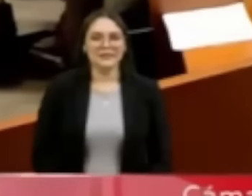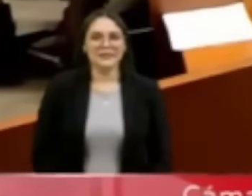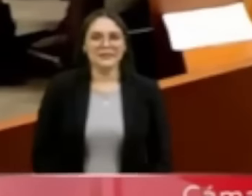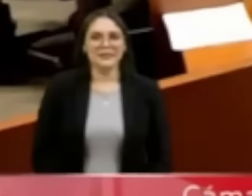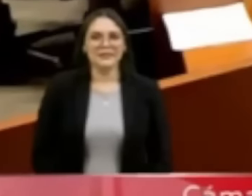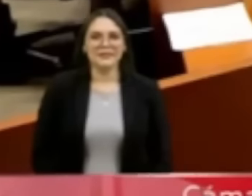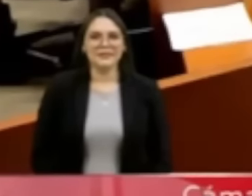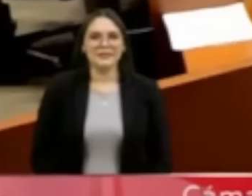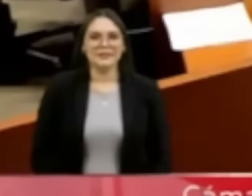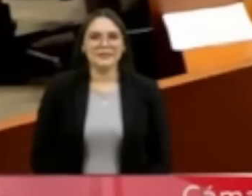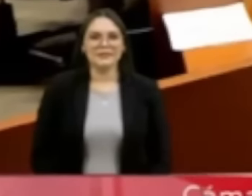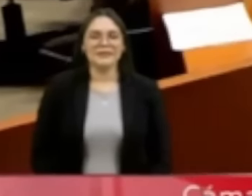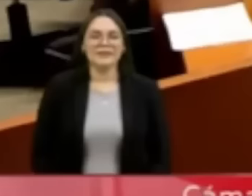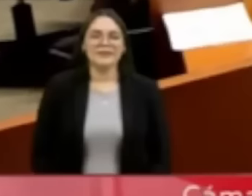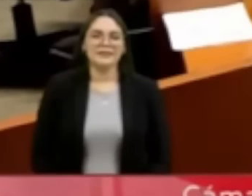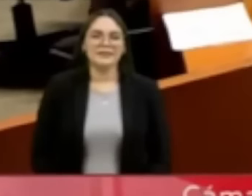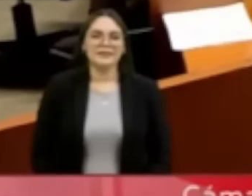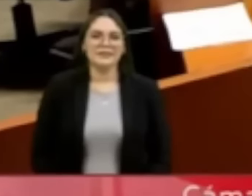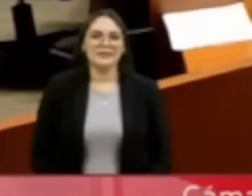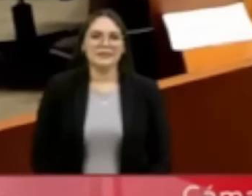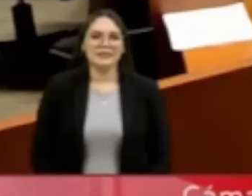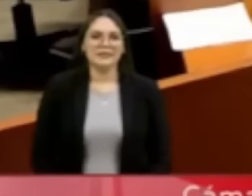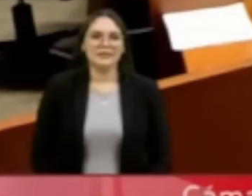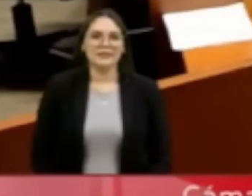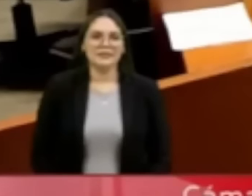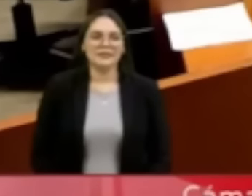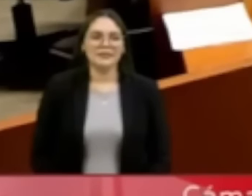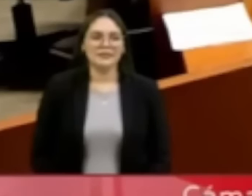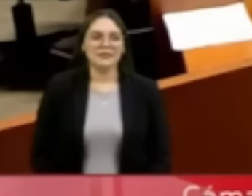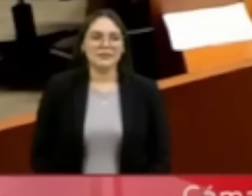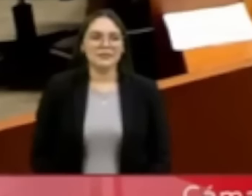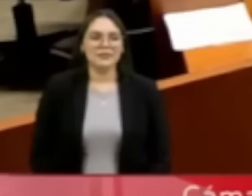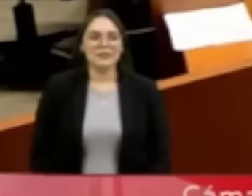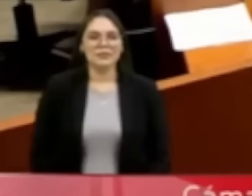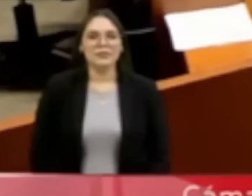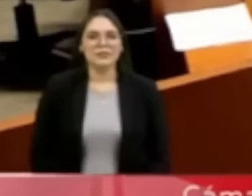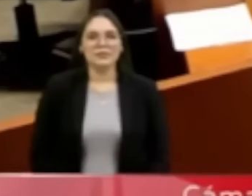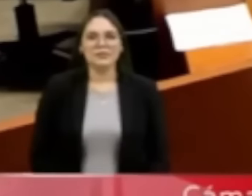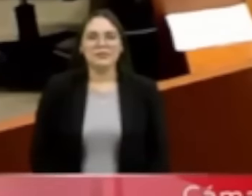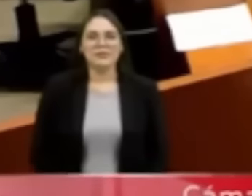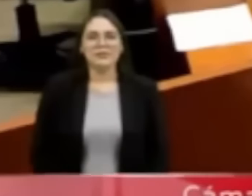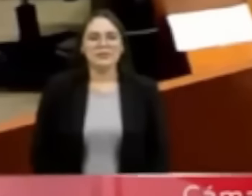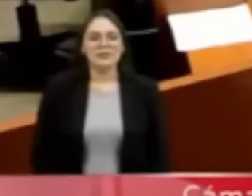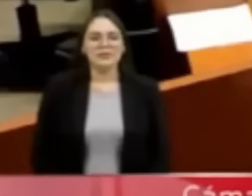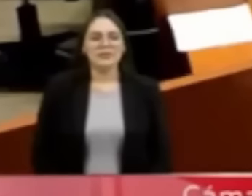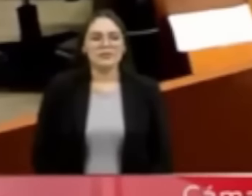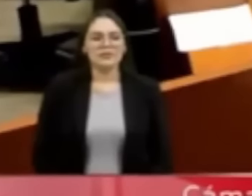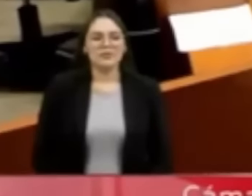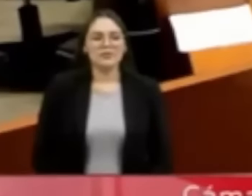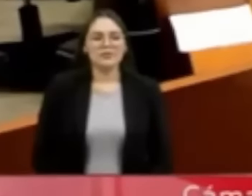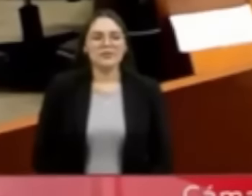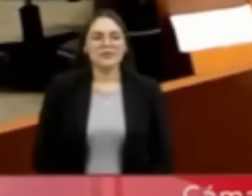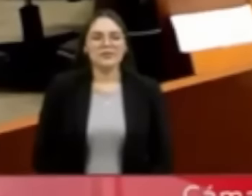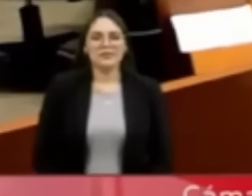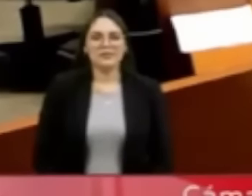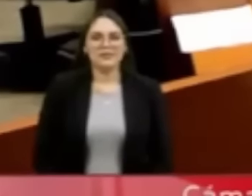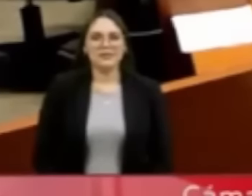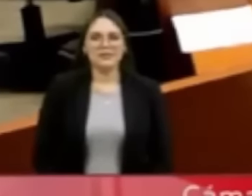Miguel Ángel Yunes Linares. Vamos a escuchar seguramente su